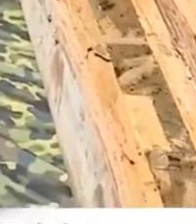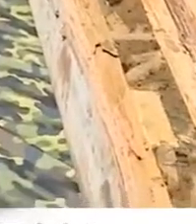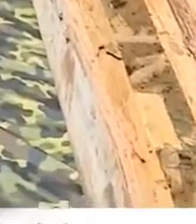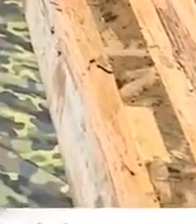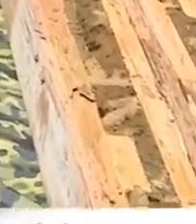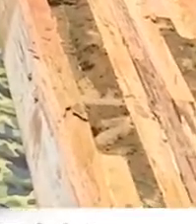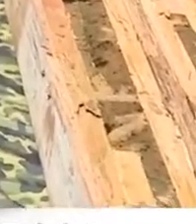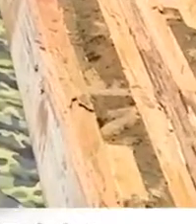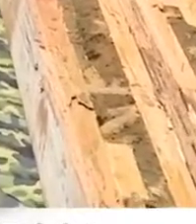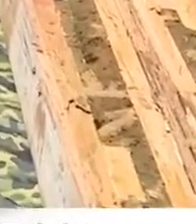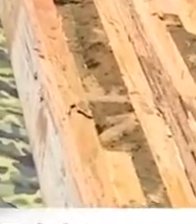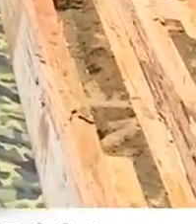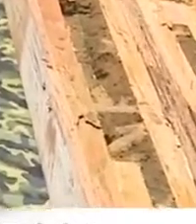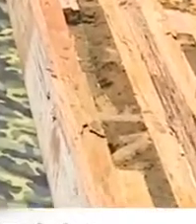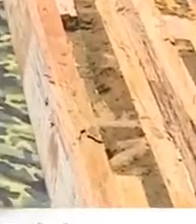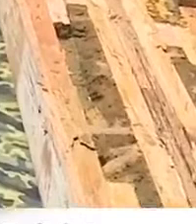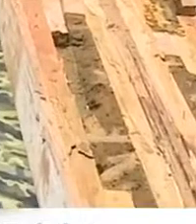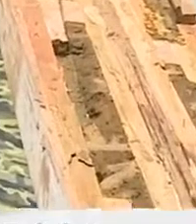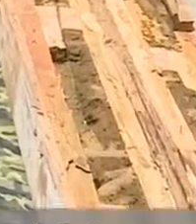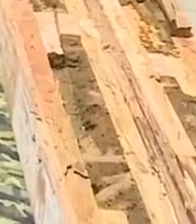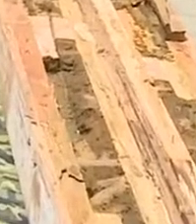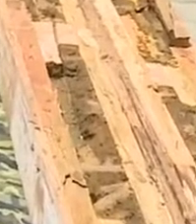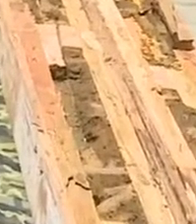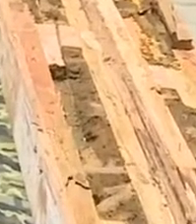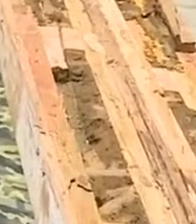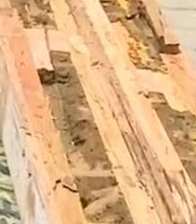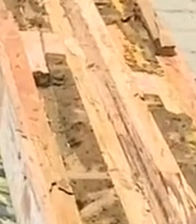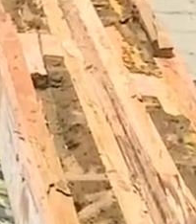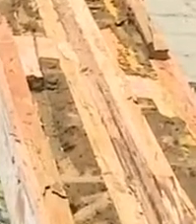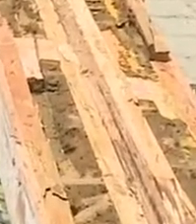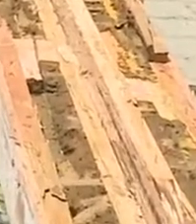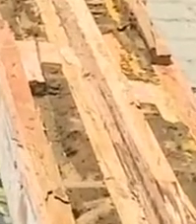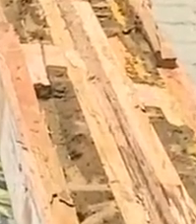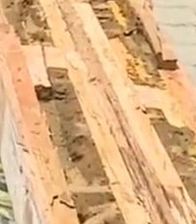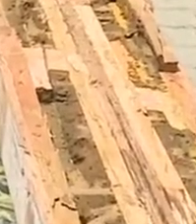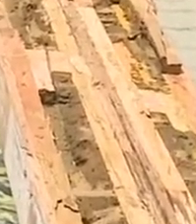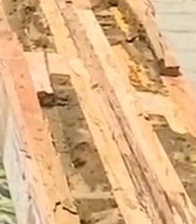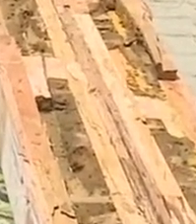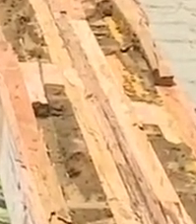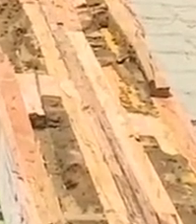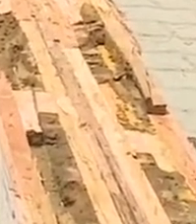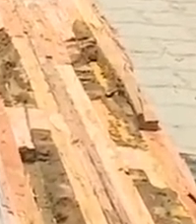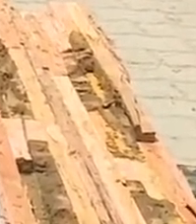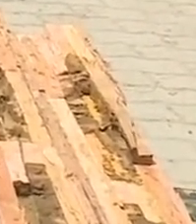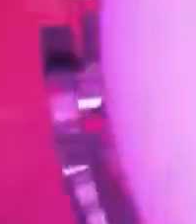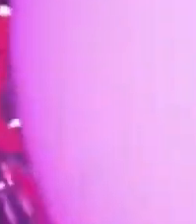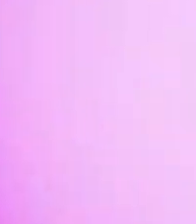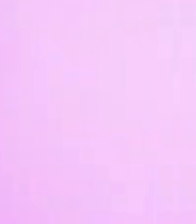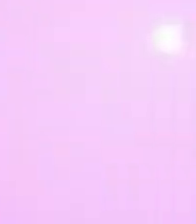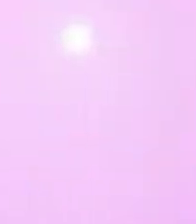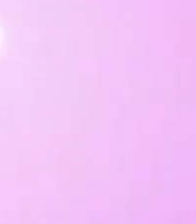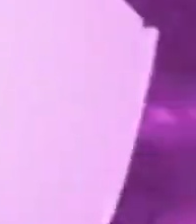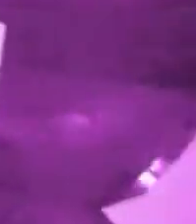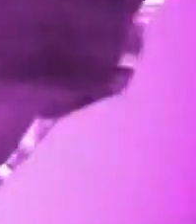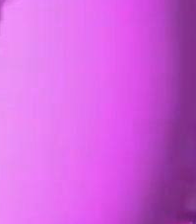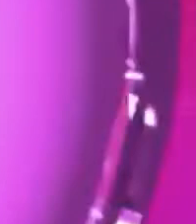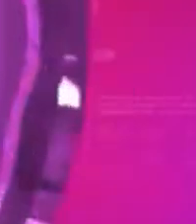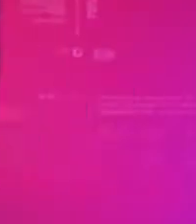es el reporte que se tiene desde la urbe alteña y con el mismo retornamos hasta Estudio Central.